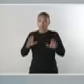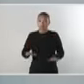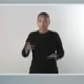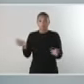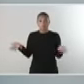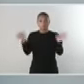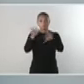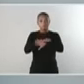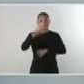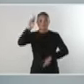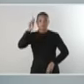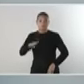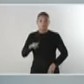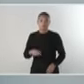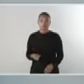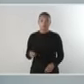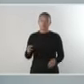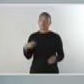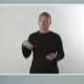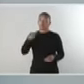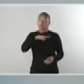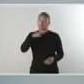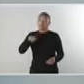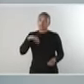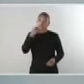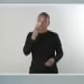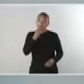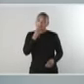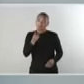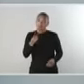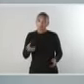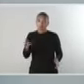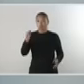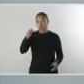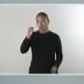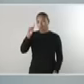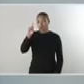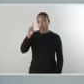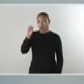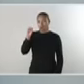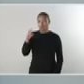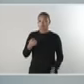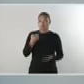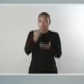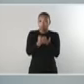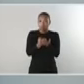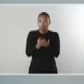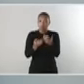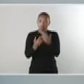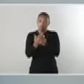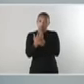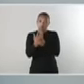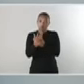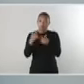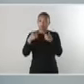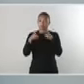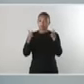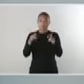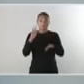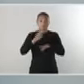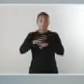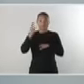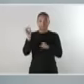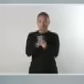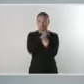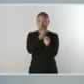nosotros les tenemos que decir que ese modelo económico neoliberal nos va a dar más violencia desempleo